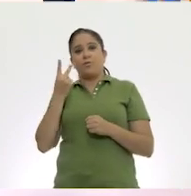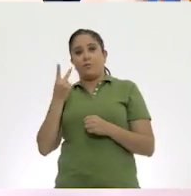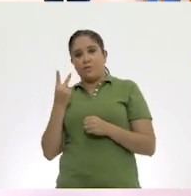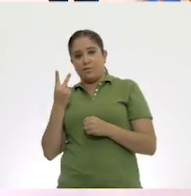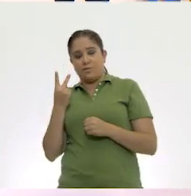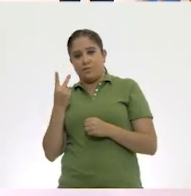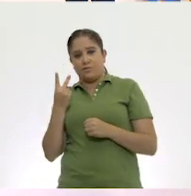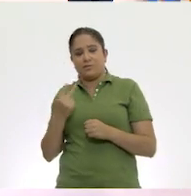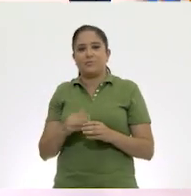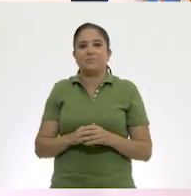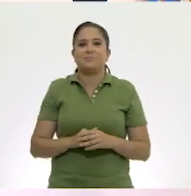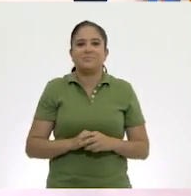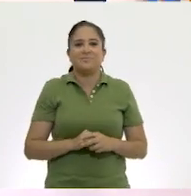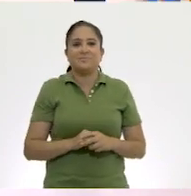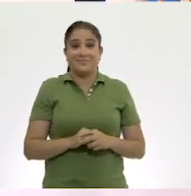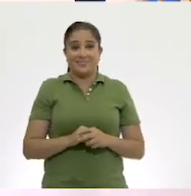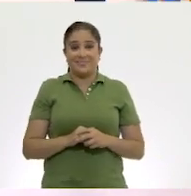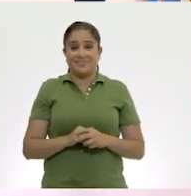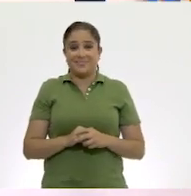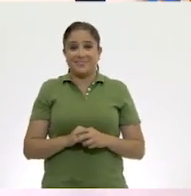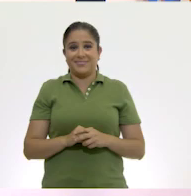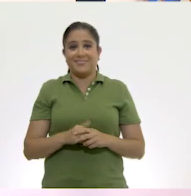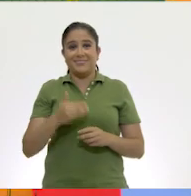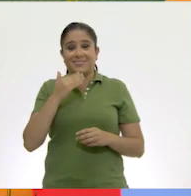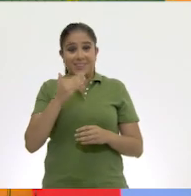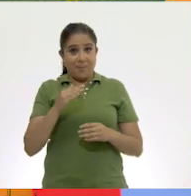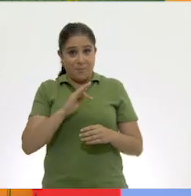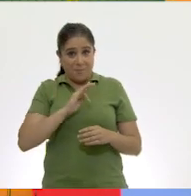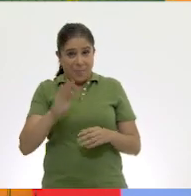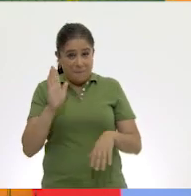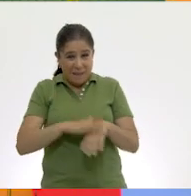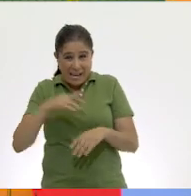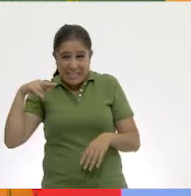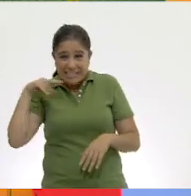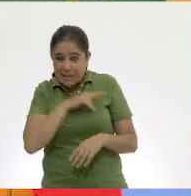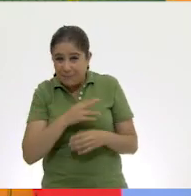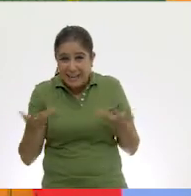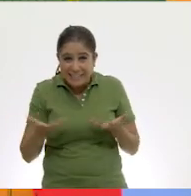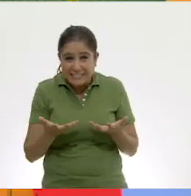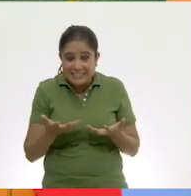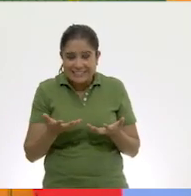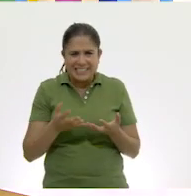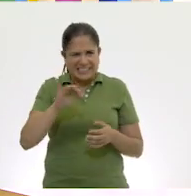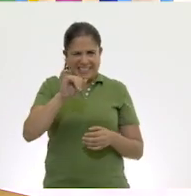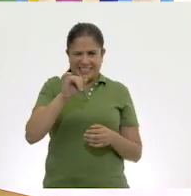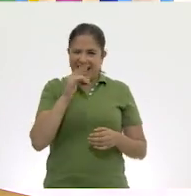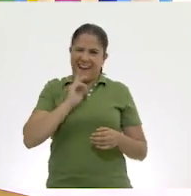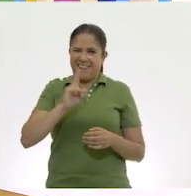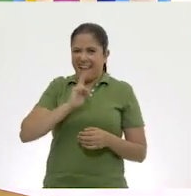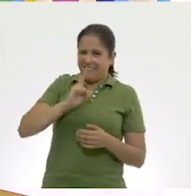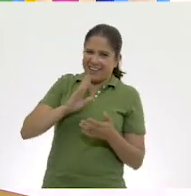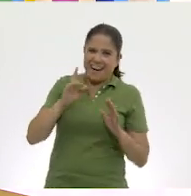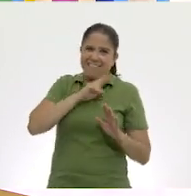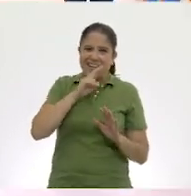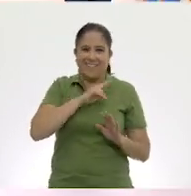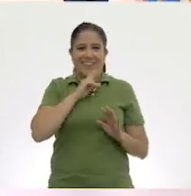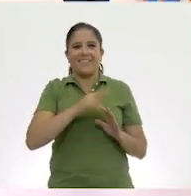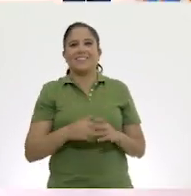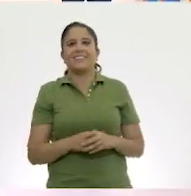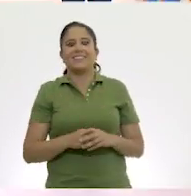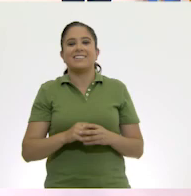12 no pueden hacer más rápido más rápido si vamos a intentarlo a tetas